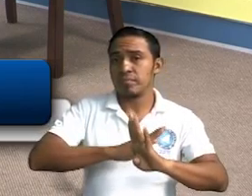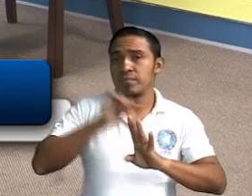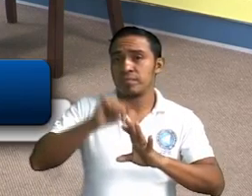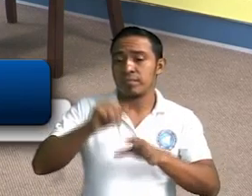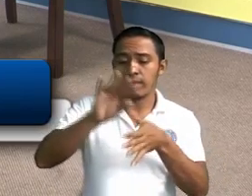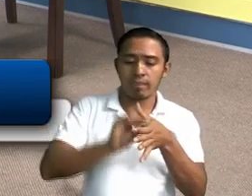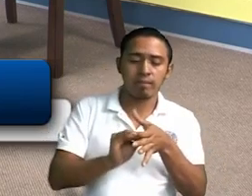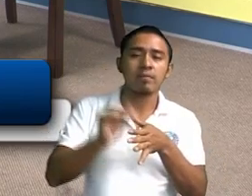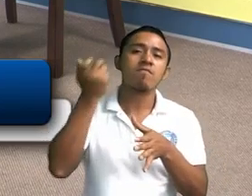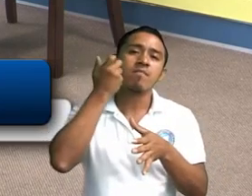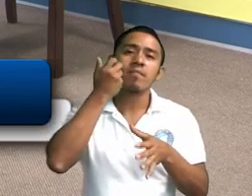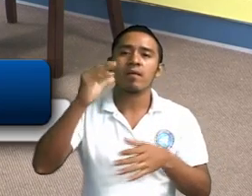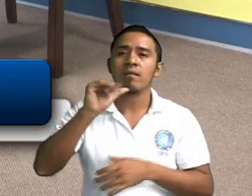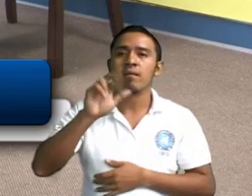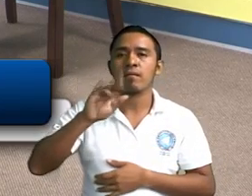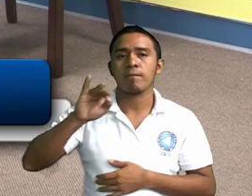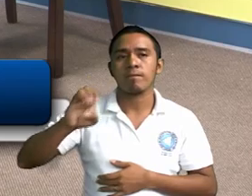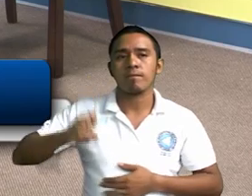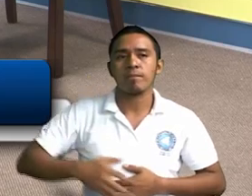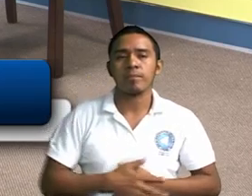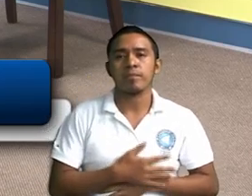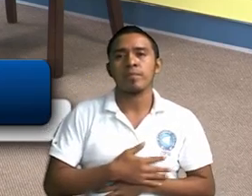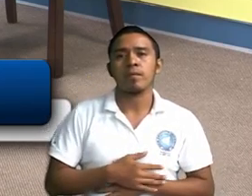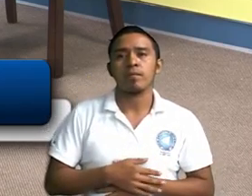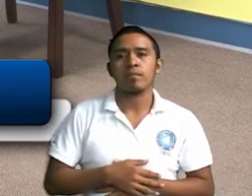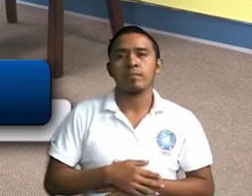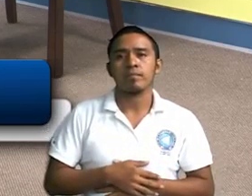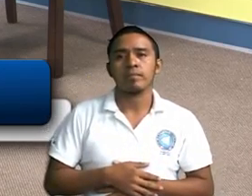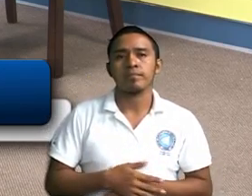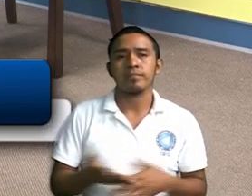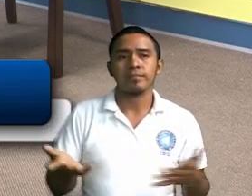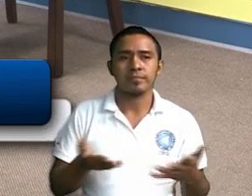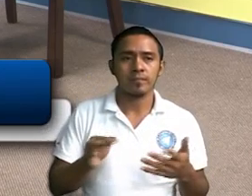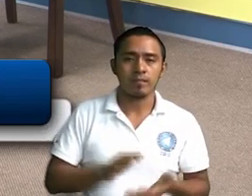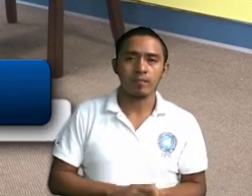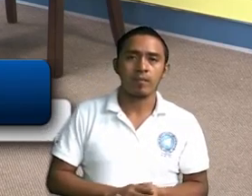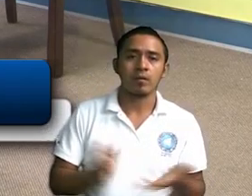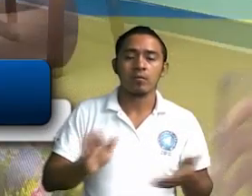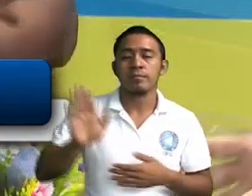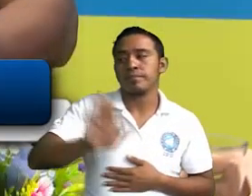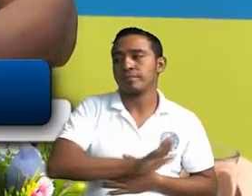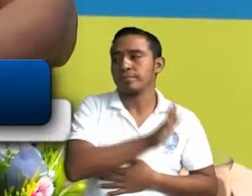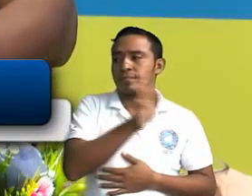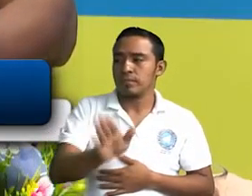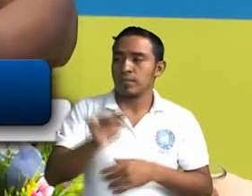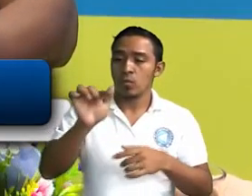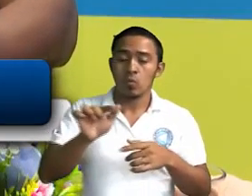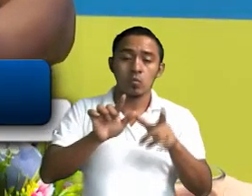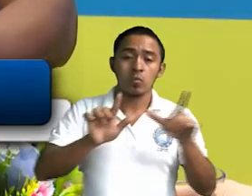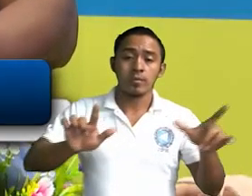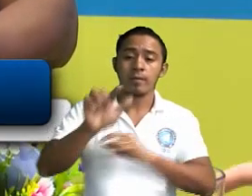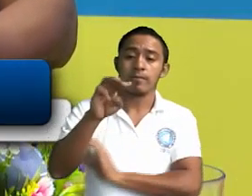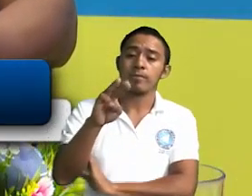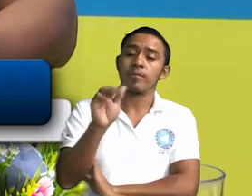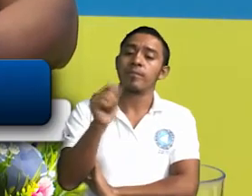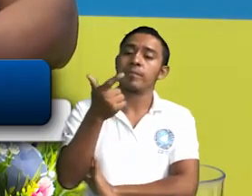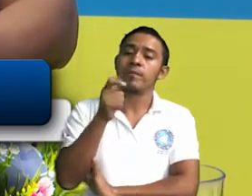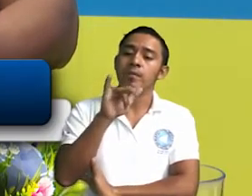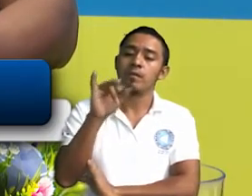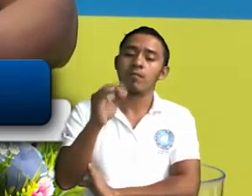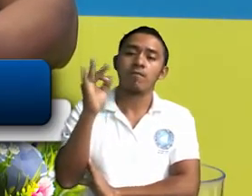se introduzca la cara ahora cómo pueden llegar doctora al área maxilofacial del hospital manolo morales